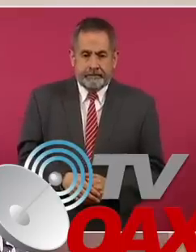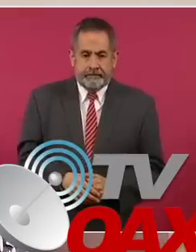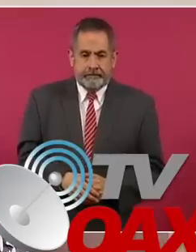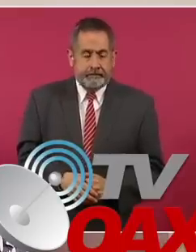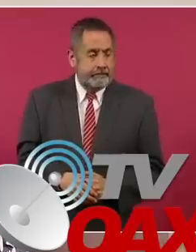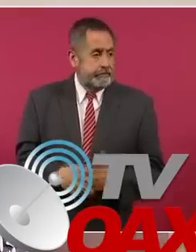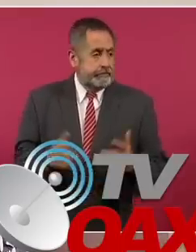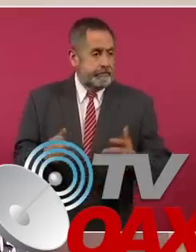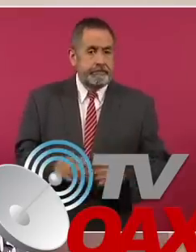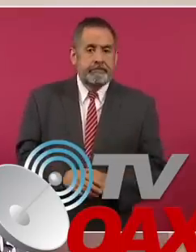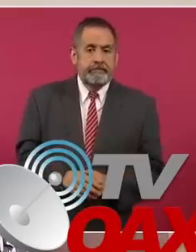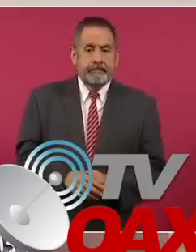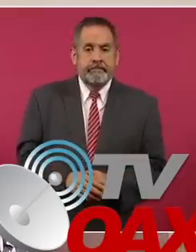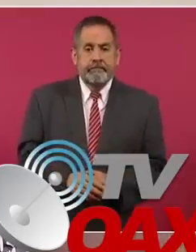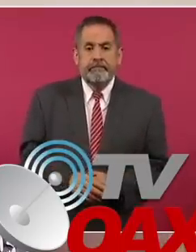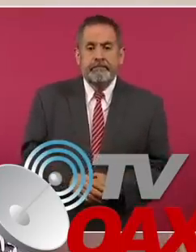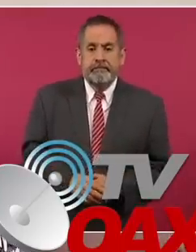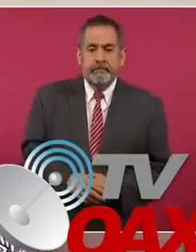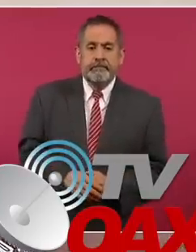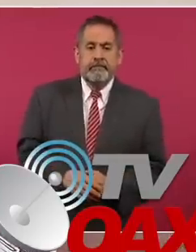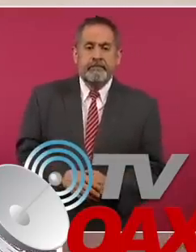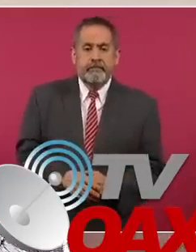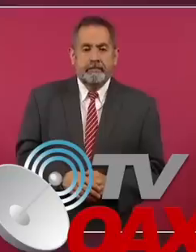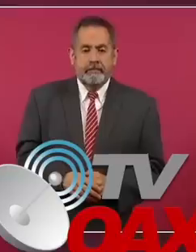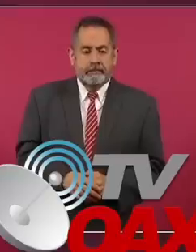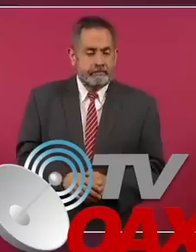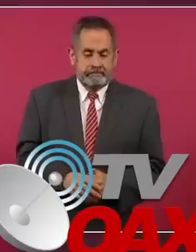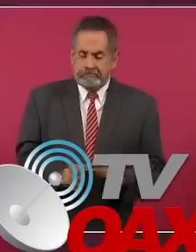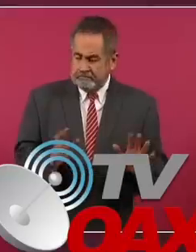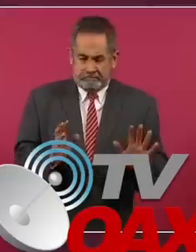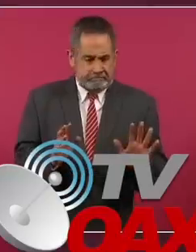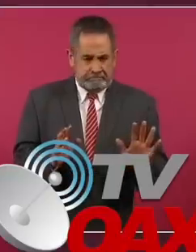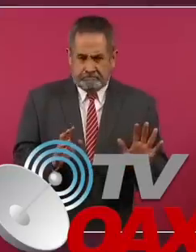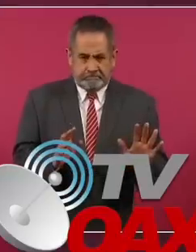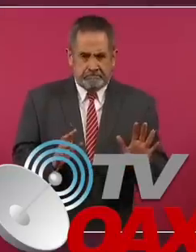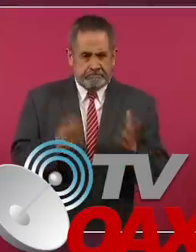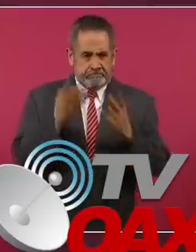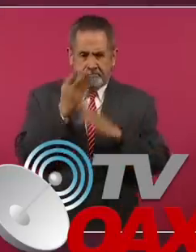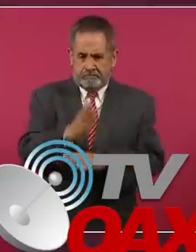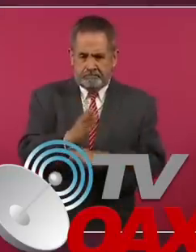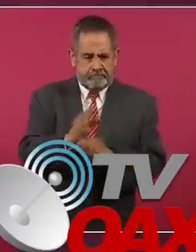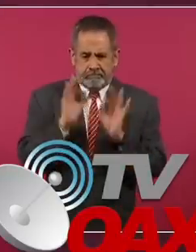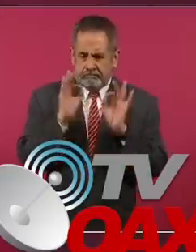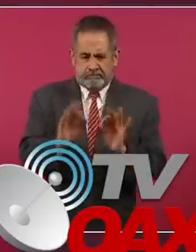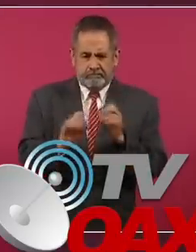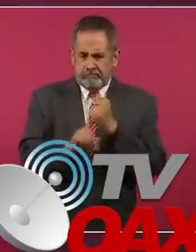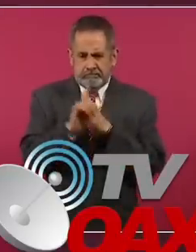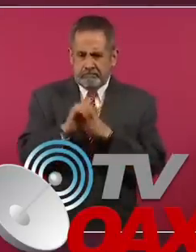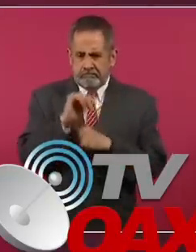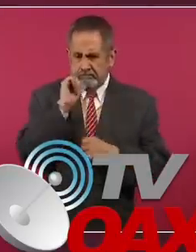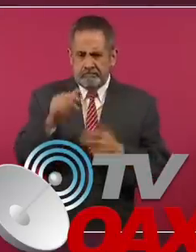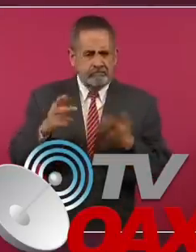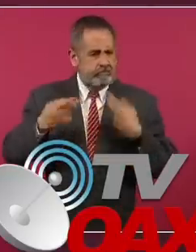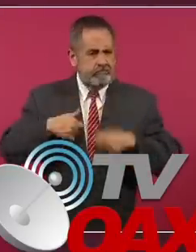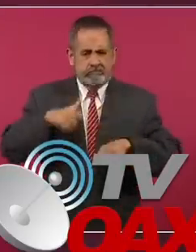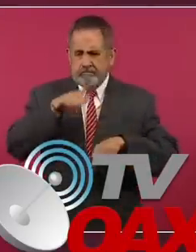Entonces, no hay ningún problema en el caso del banco, no es un asunto